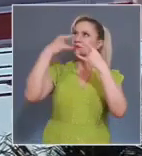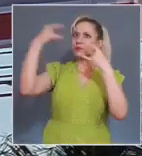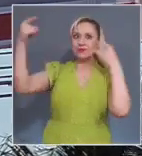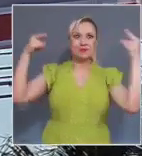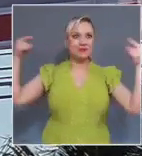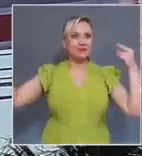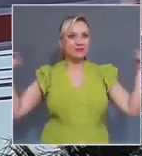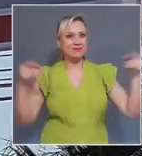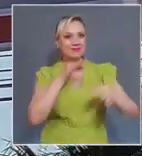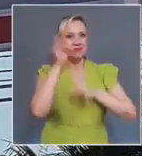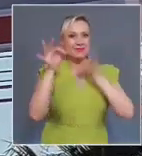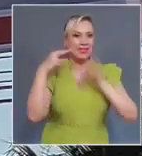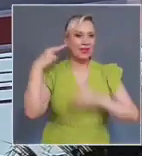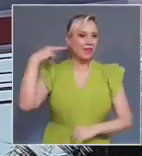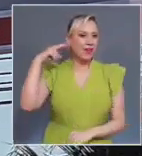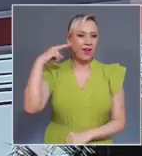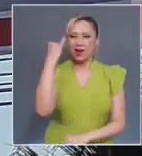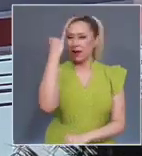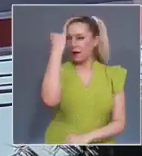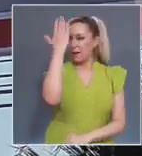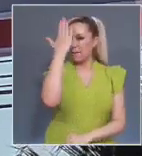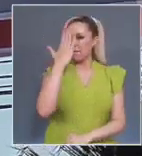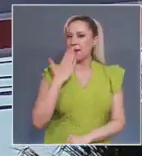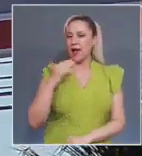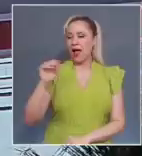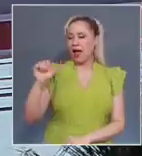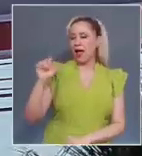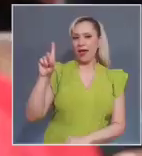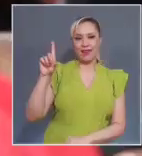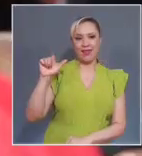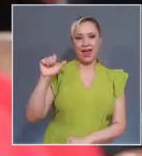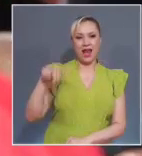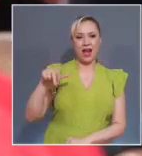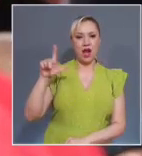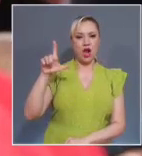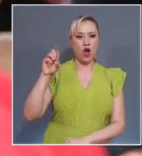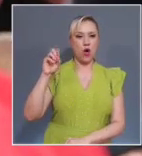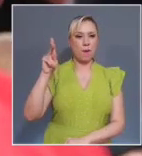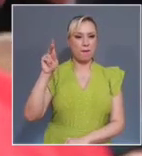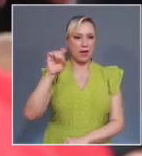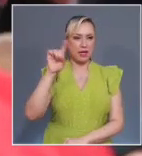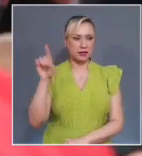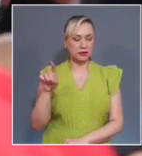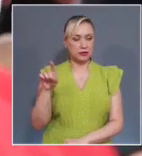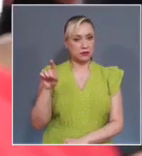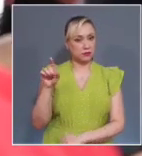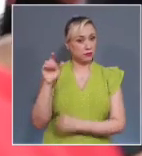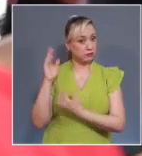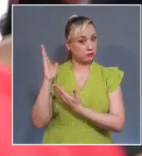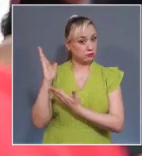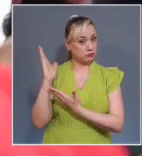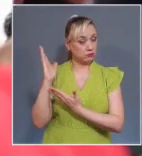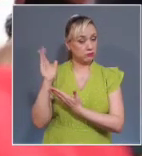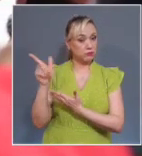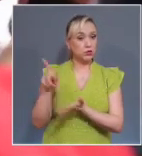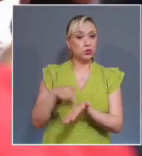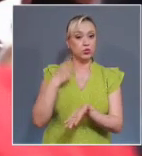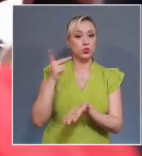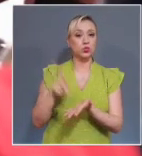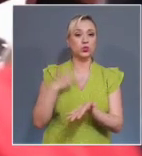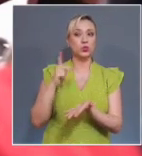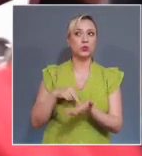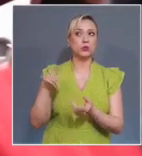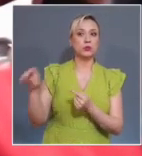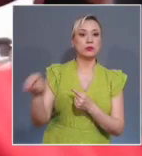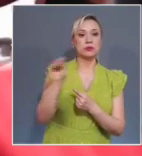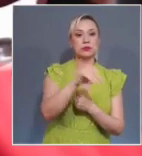nombre e imagen de Adán Augusto López y la celebración de varios eventos en los que participó el secretario de Gobernación